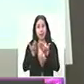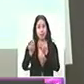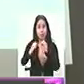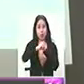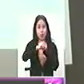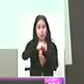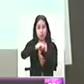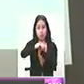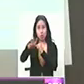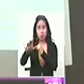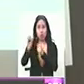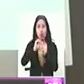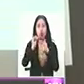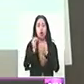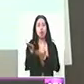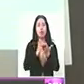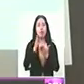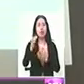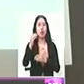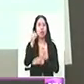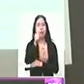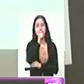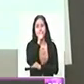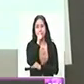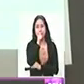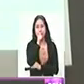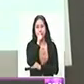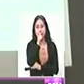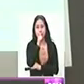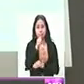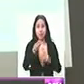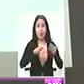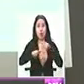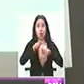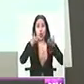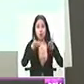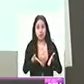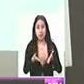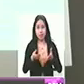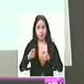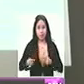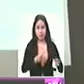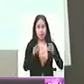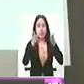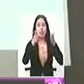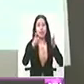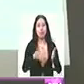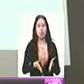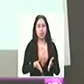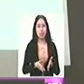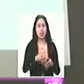privados, los comerciantes y transportistas, el personal de salud en tercer